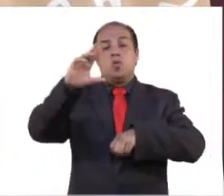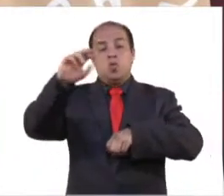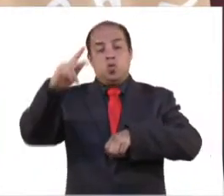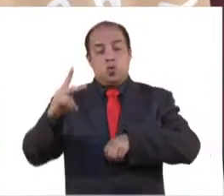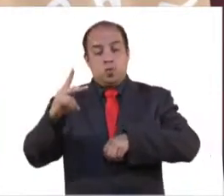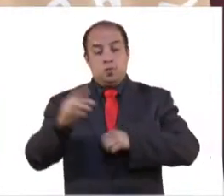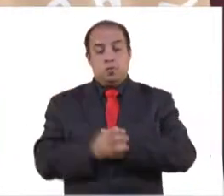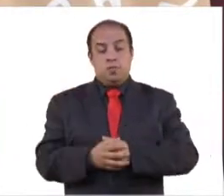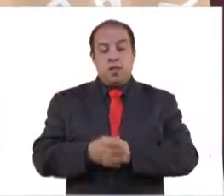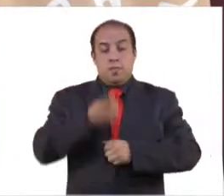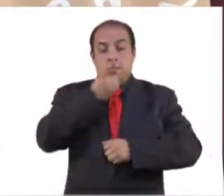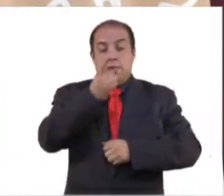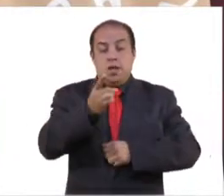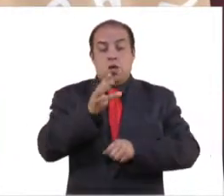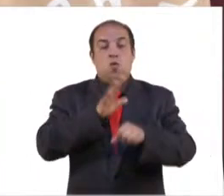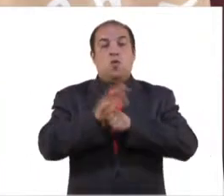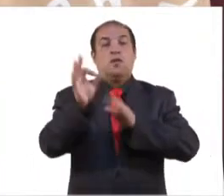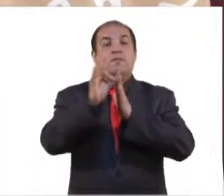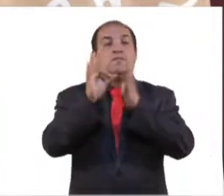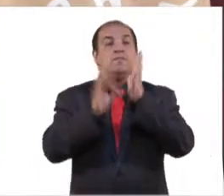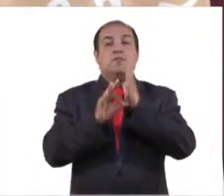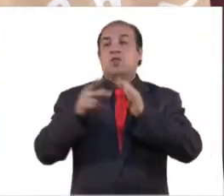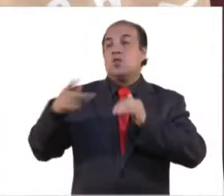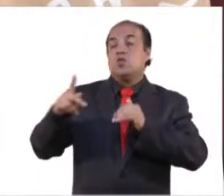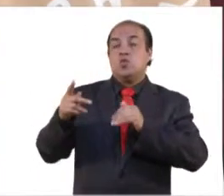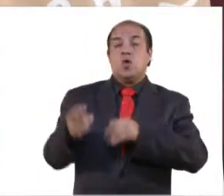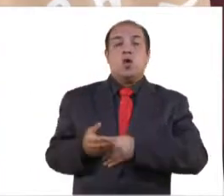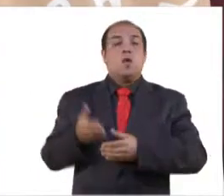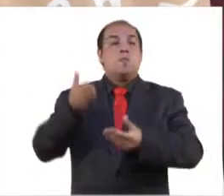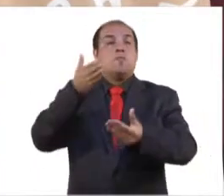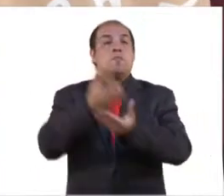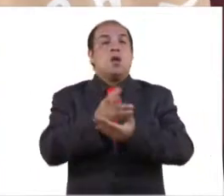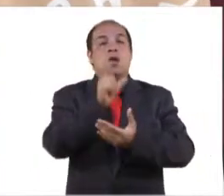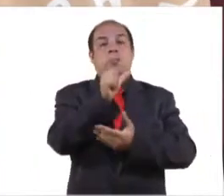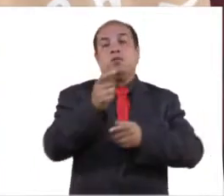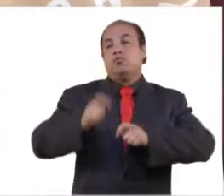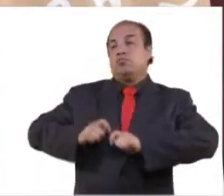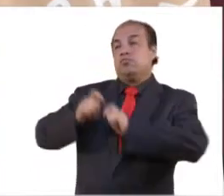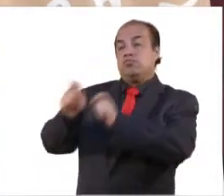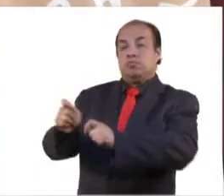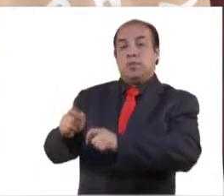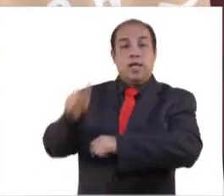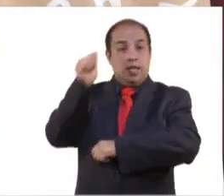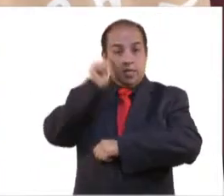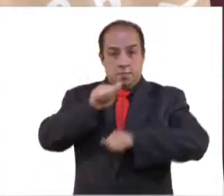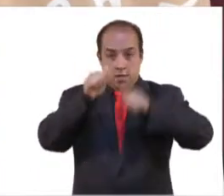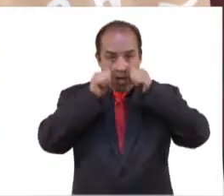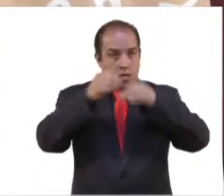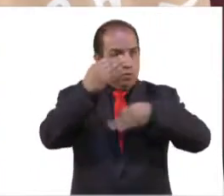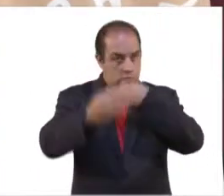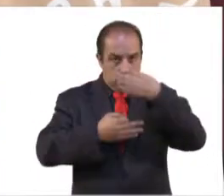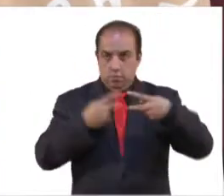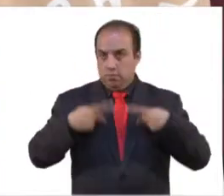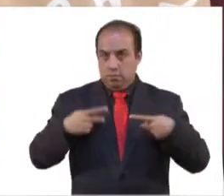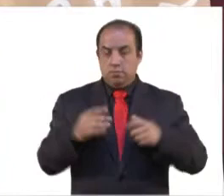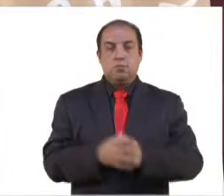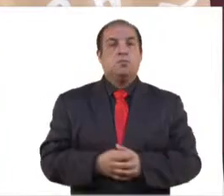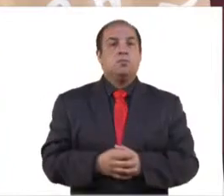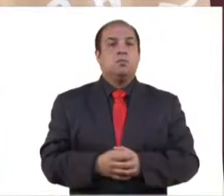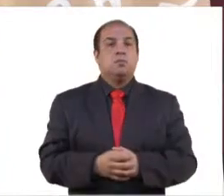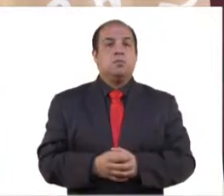a decir en qué fechas les corresponde recoger su tarjeta, preferentemente, siempre se atiende a todos.